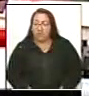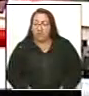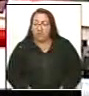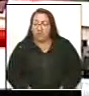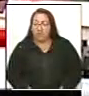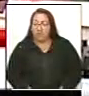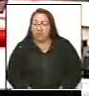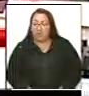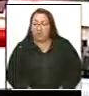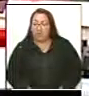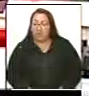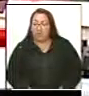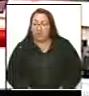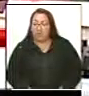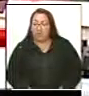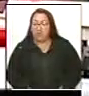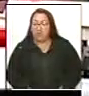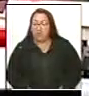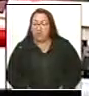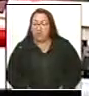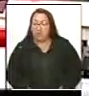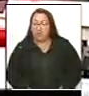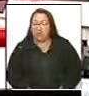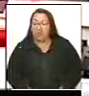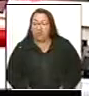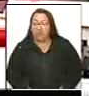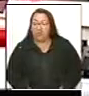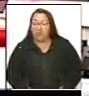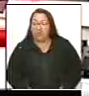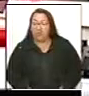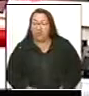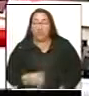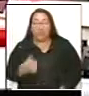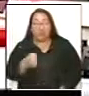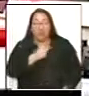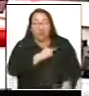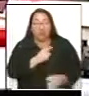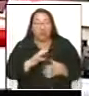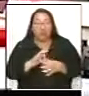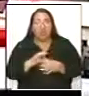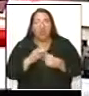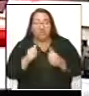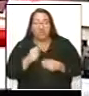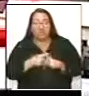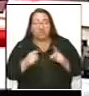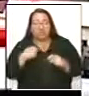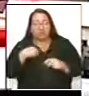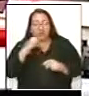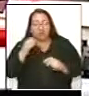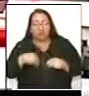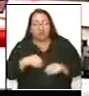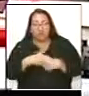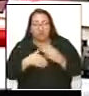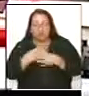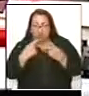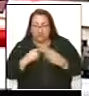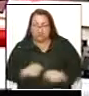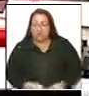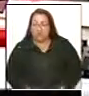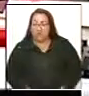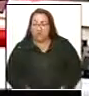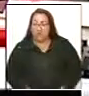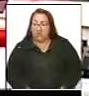concentración y grupos económicos más sólidos, más consolidados. Enhorabuena, y yo creo que aquí todos estamos de acuerdo en ese